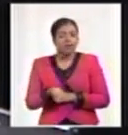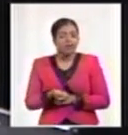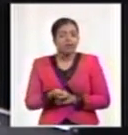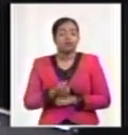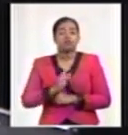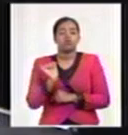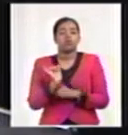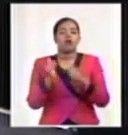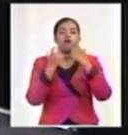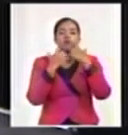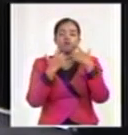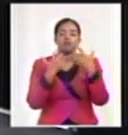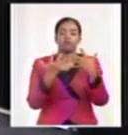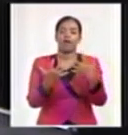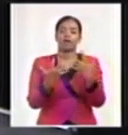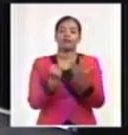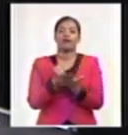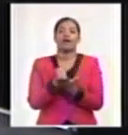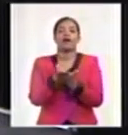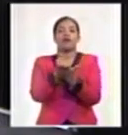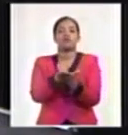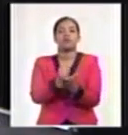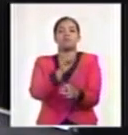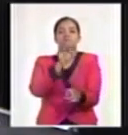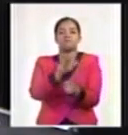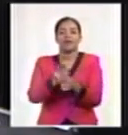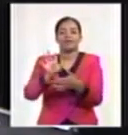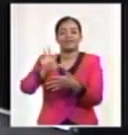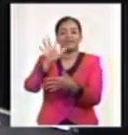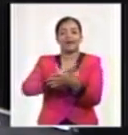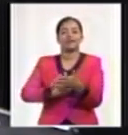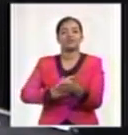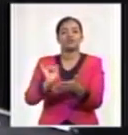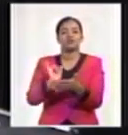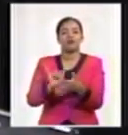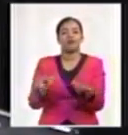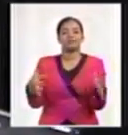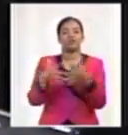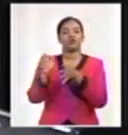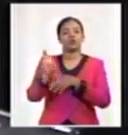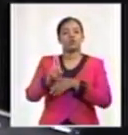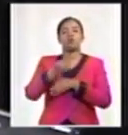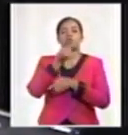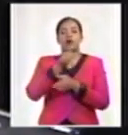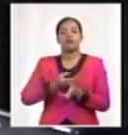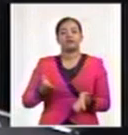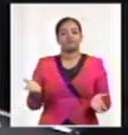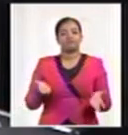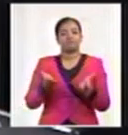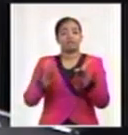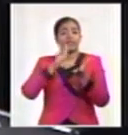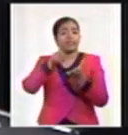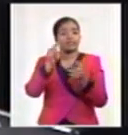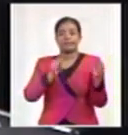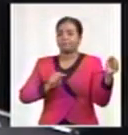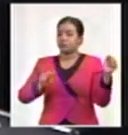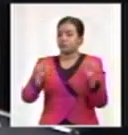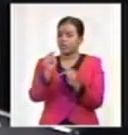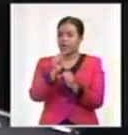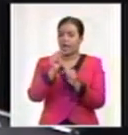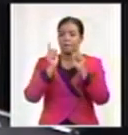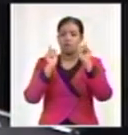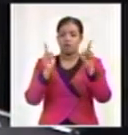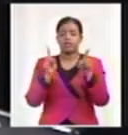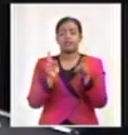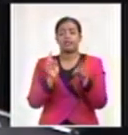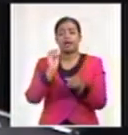importante del pensamiento con relación a la integración esta vez, y ya de hecho lo anunció como prioridad de su política